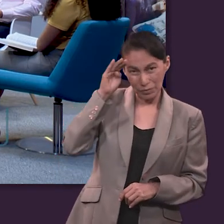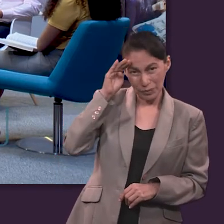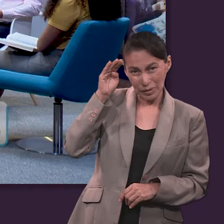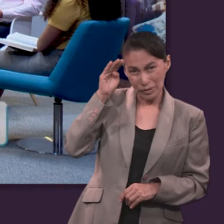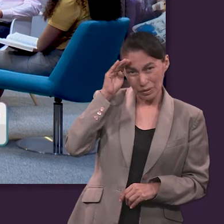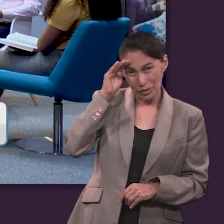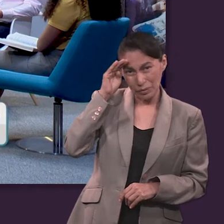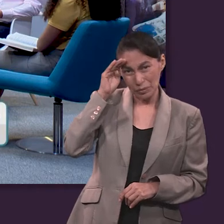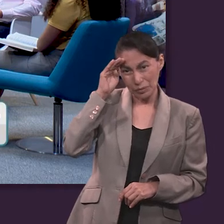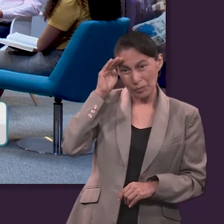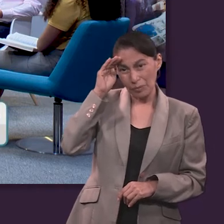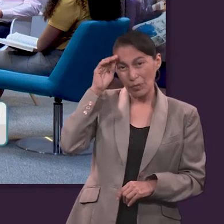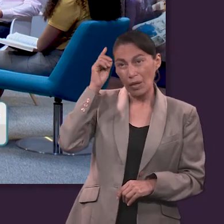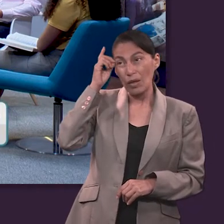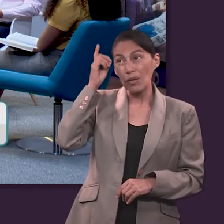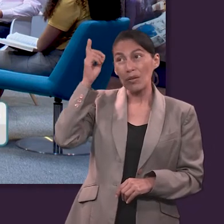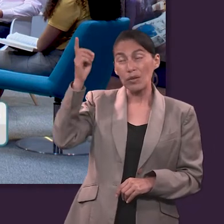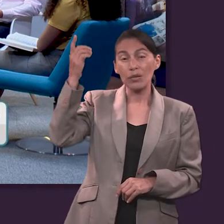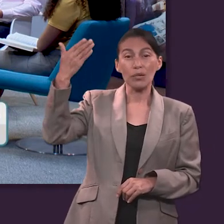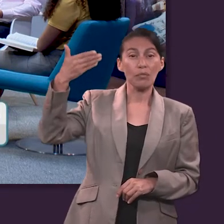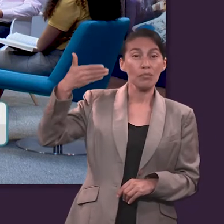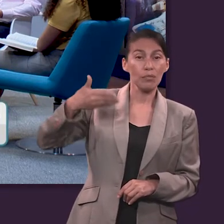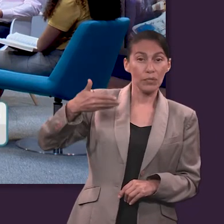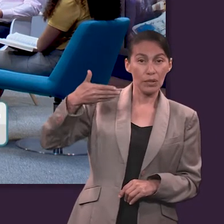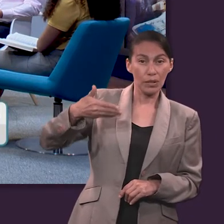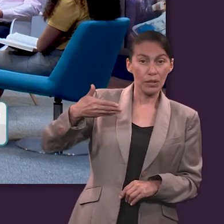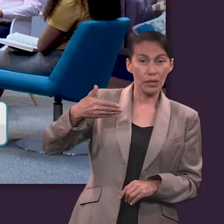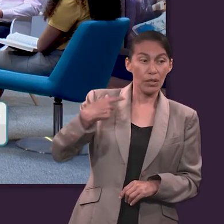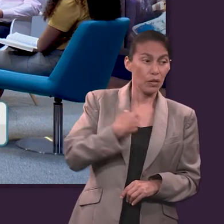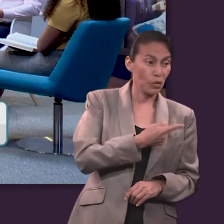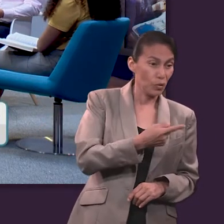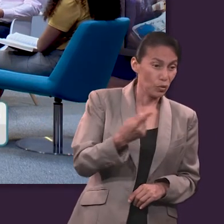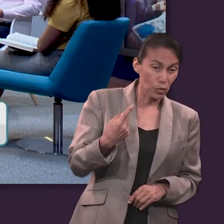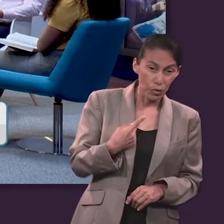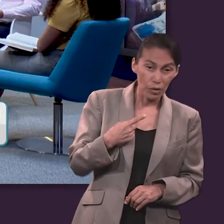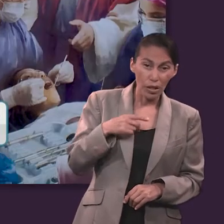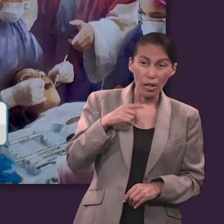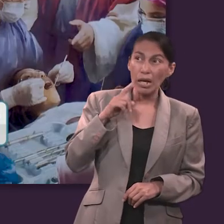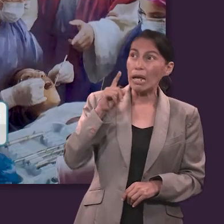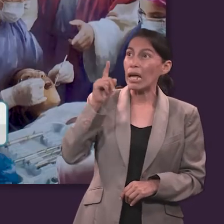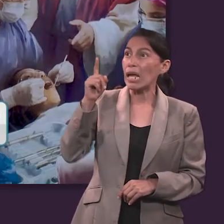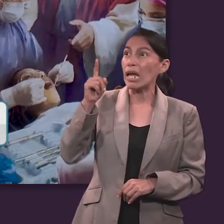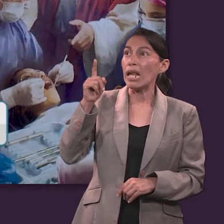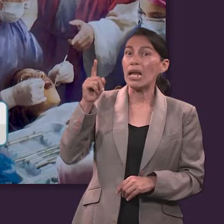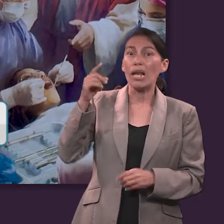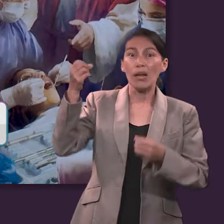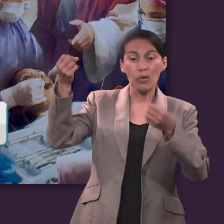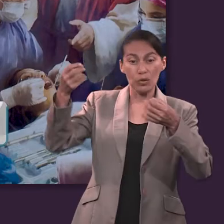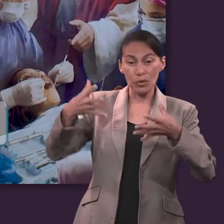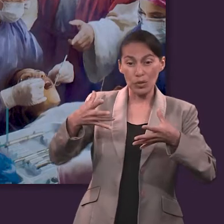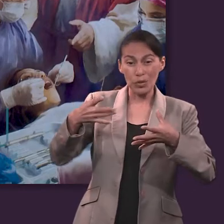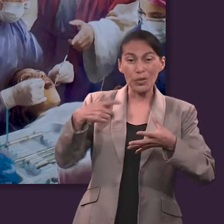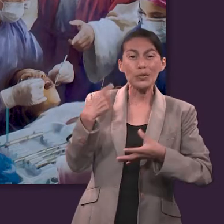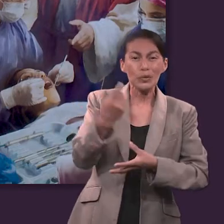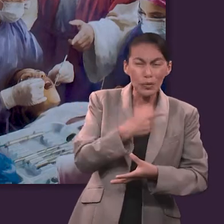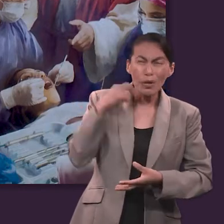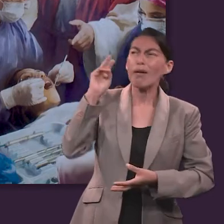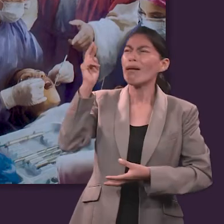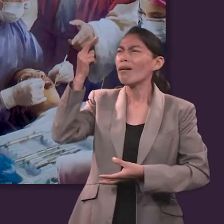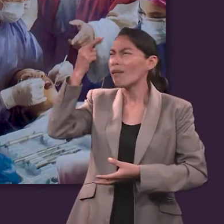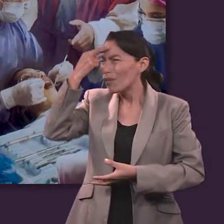pide primeramente reconocerlo a Él como nuestro creador.